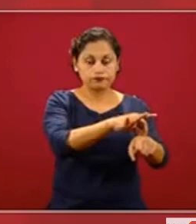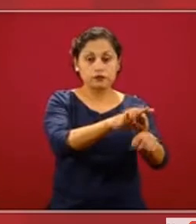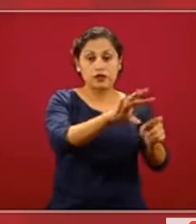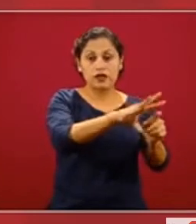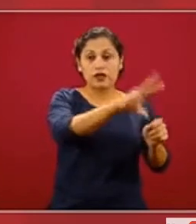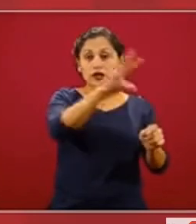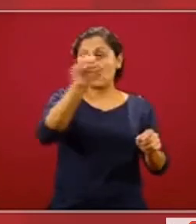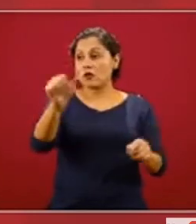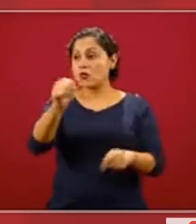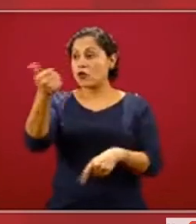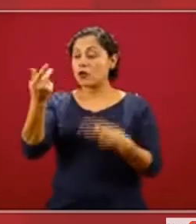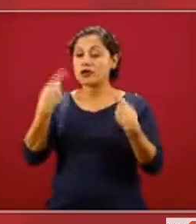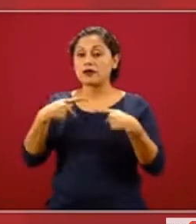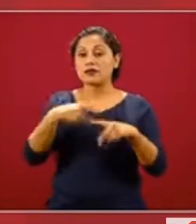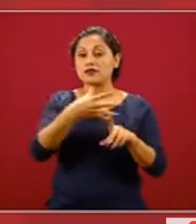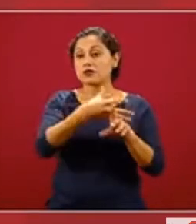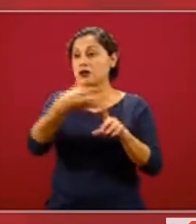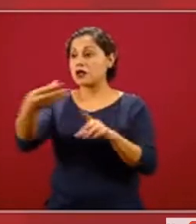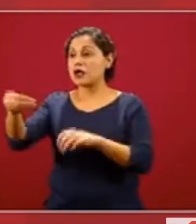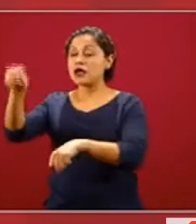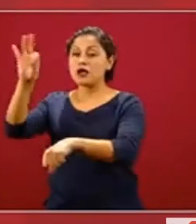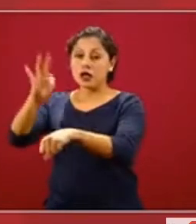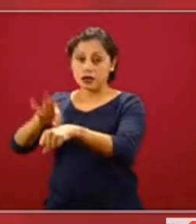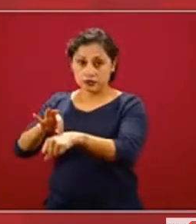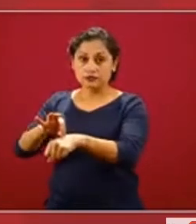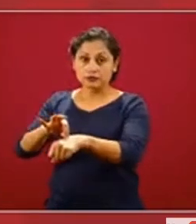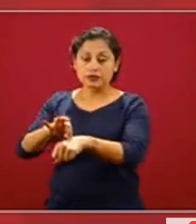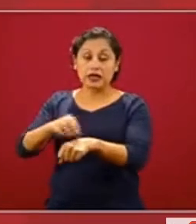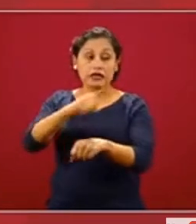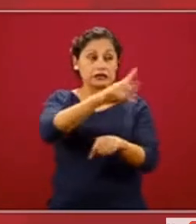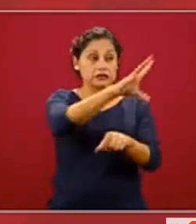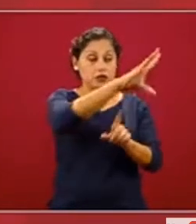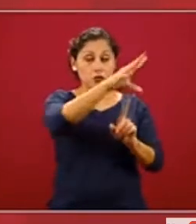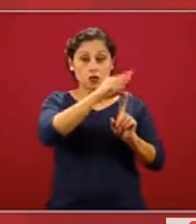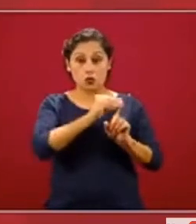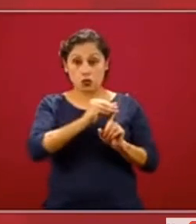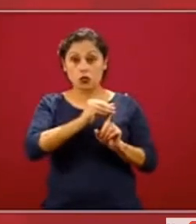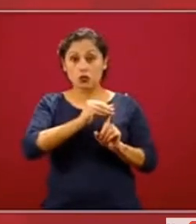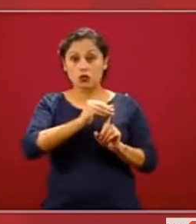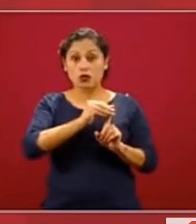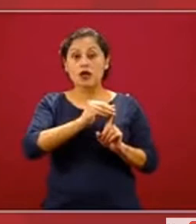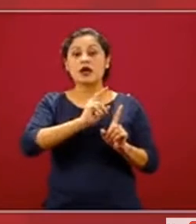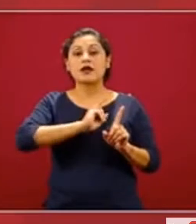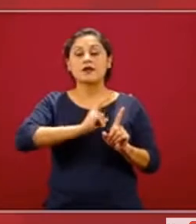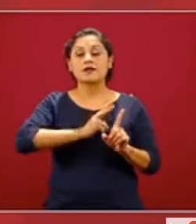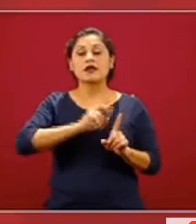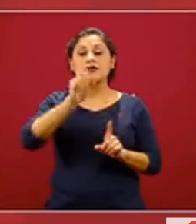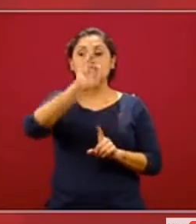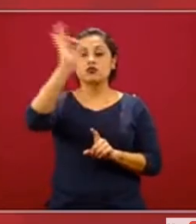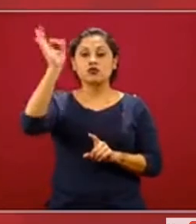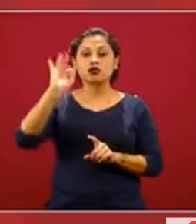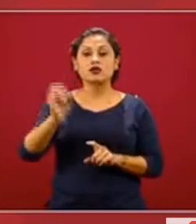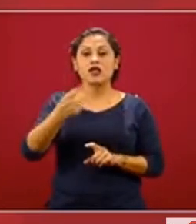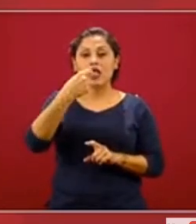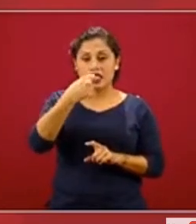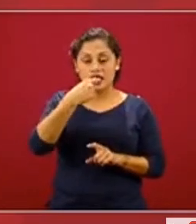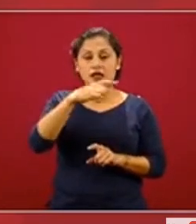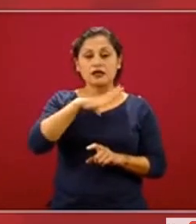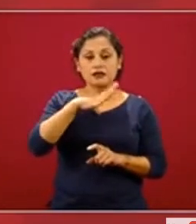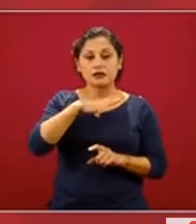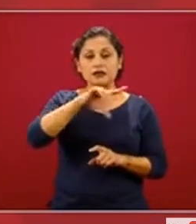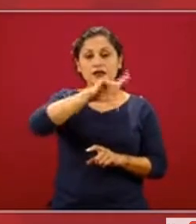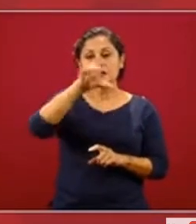después aproximadamente, el virus que adquirió de la persona enferma está ahora en la saliva del mosquito, y cuando el mosquito pica a una persona